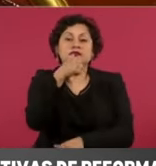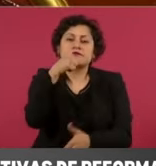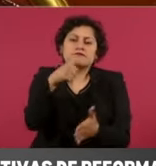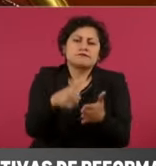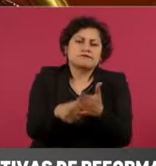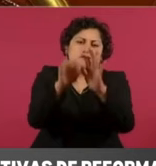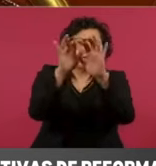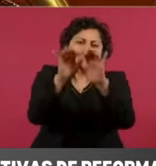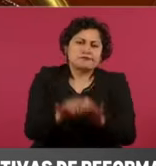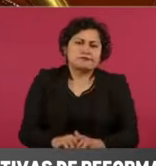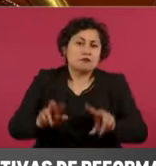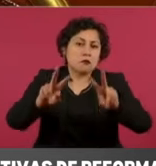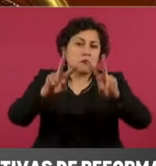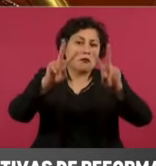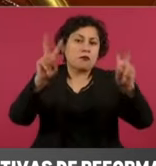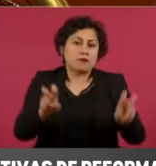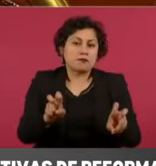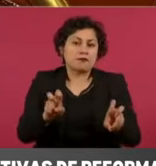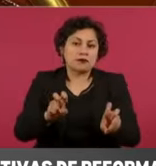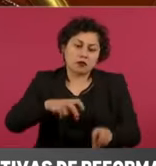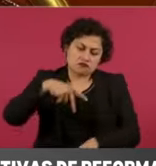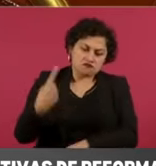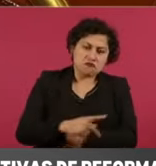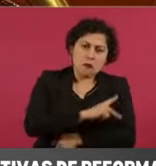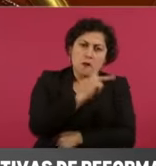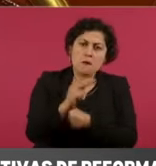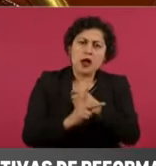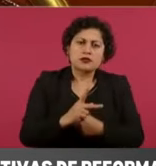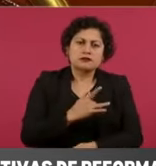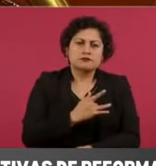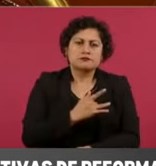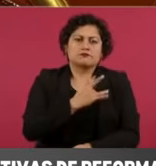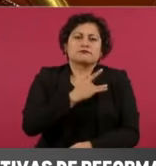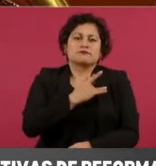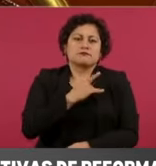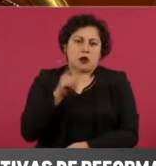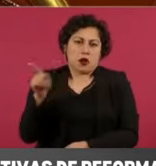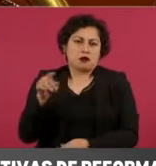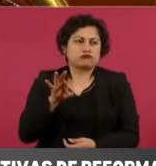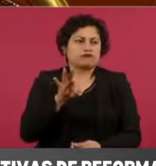como Sentimientos de la Nación, un texto